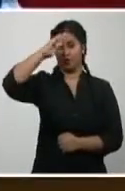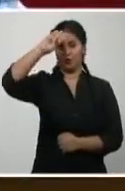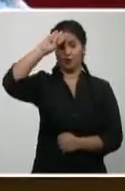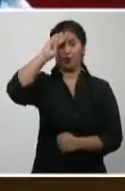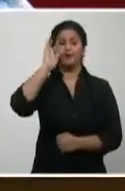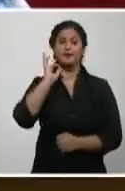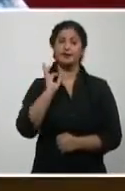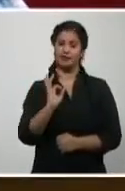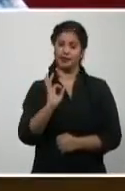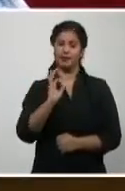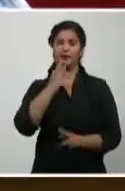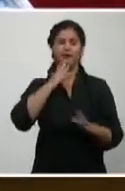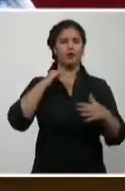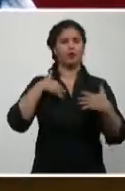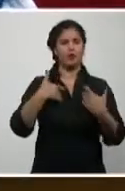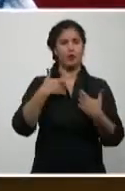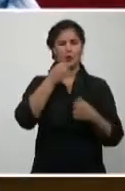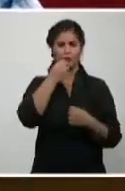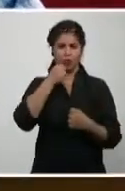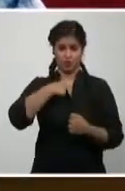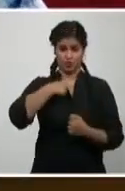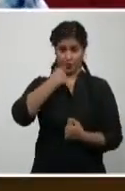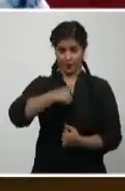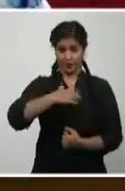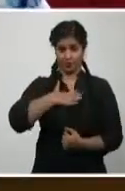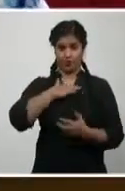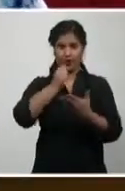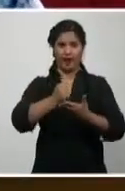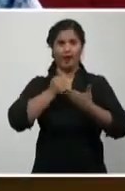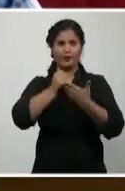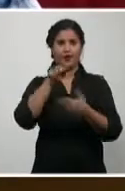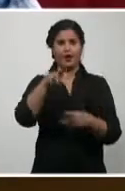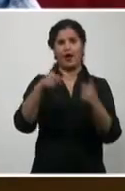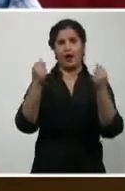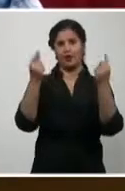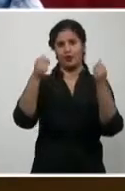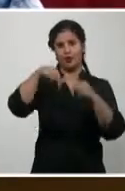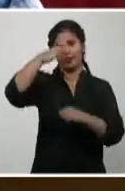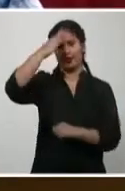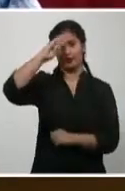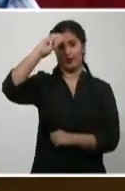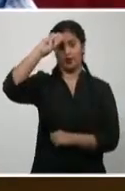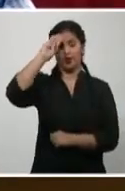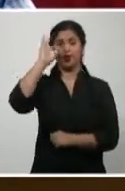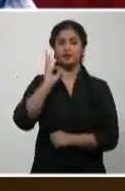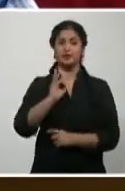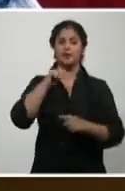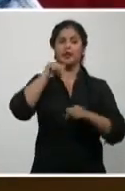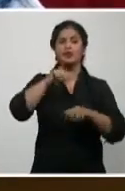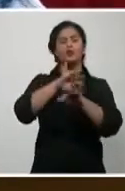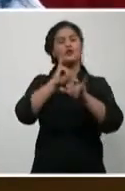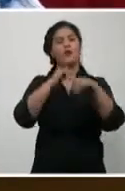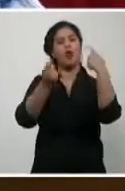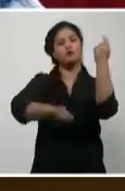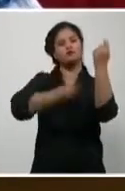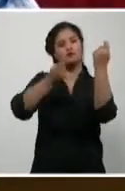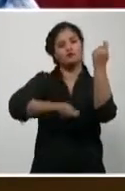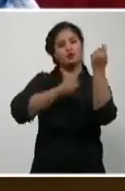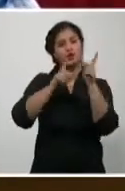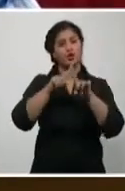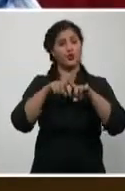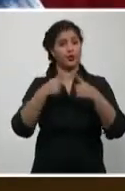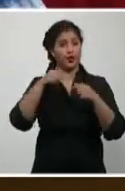y acciones y lo que haya que hacer, pero constantemente. Esto tiene que ser una lucha, porque esto es lo que tiene el